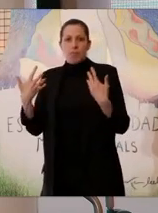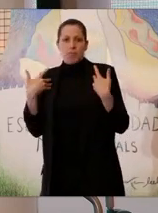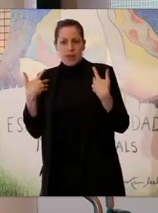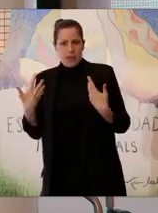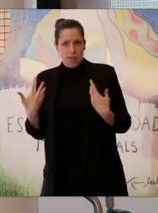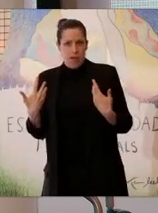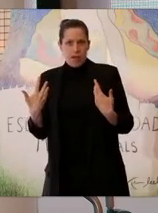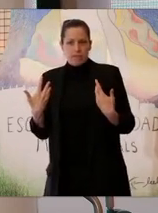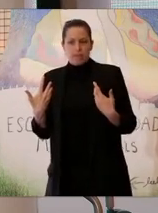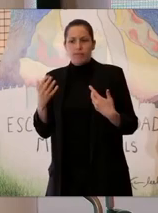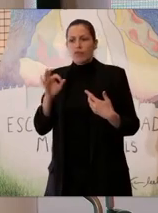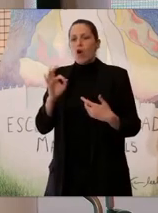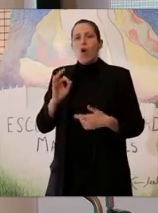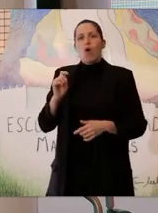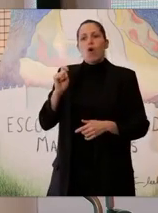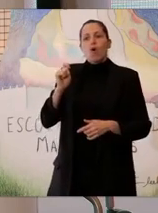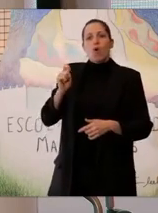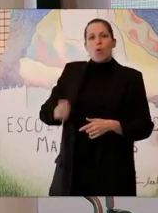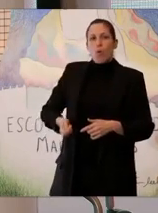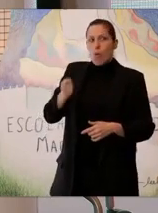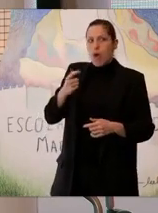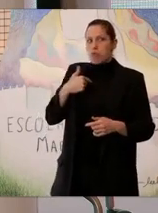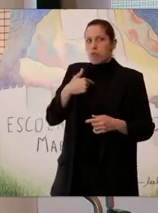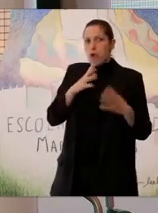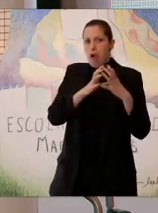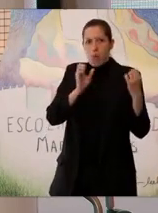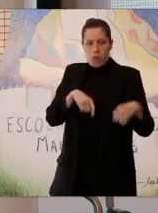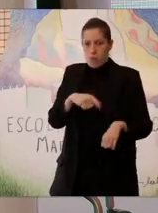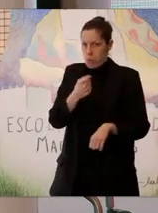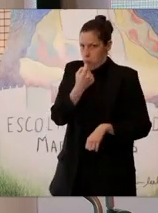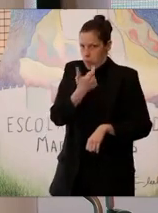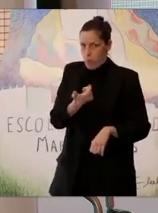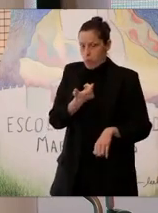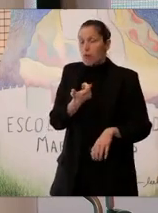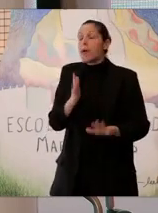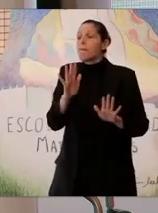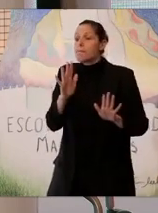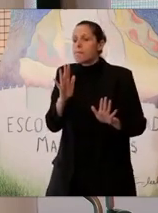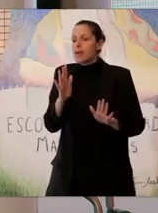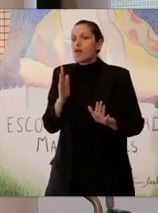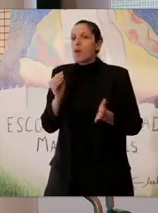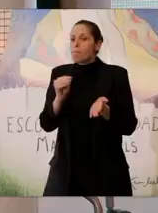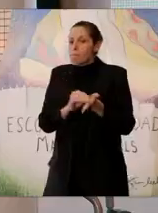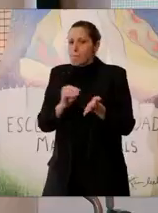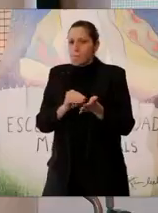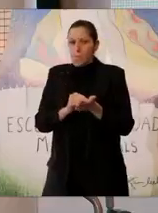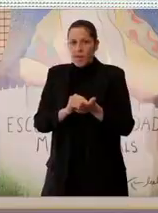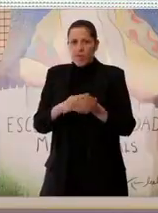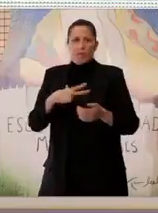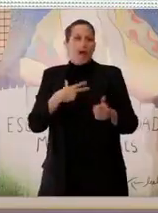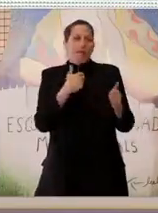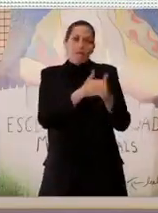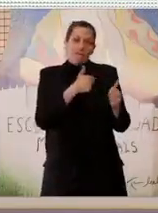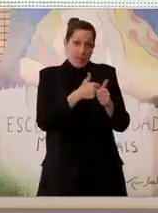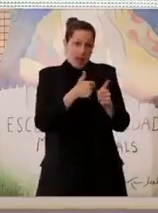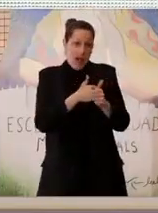oficio creo que no he acordado, muy pocas, a mí mismo no caigo. Ahora, sí es cierto que las veces que el fiscal, justo hace 10 días una,